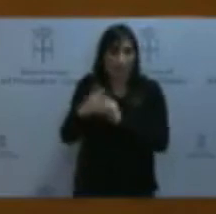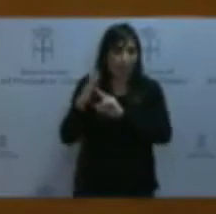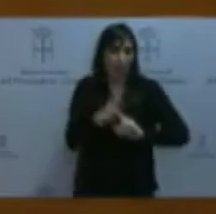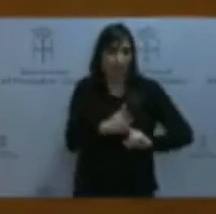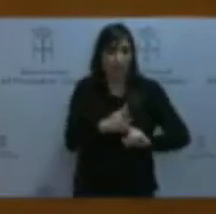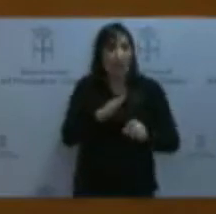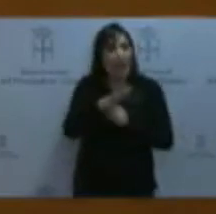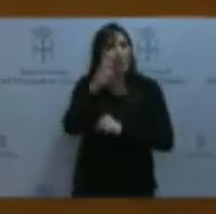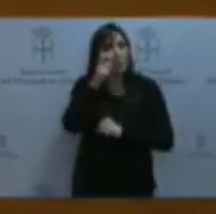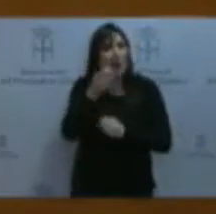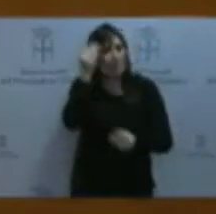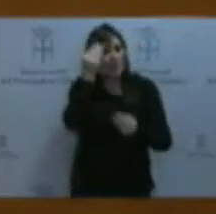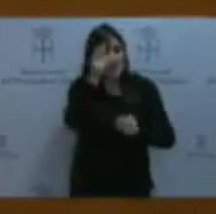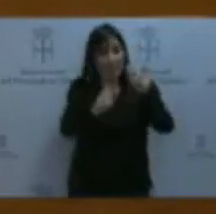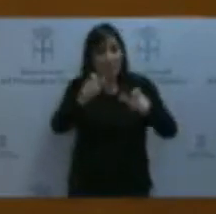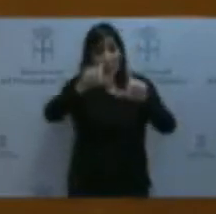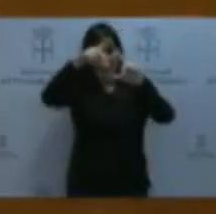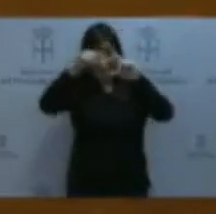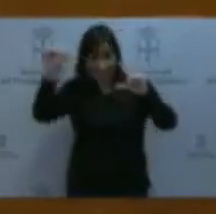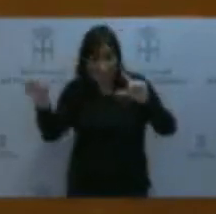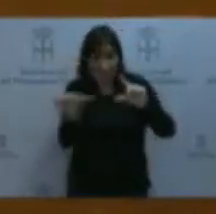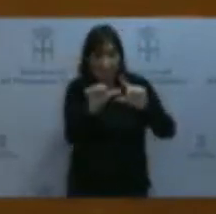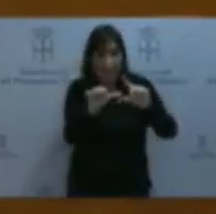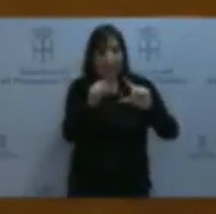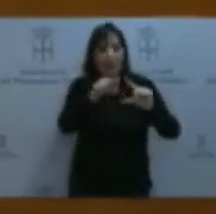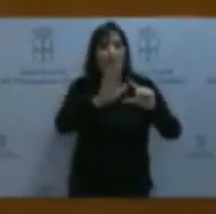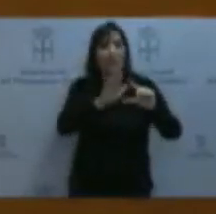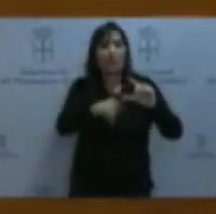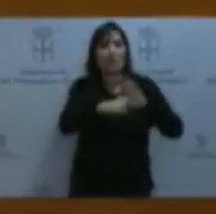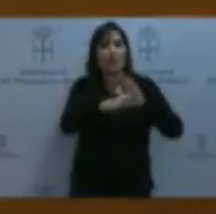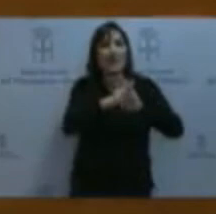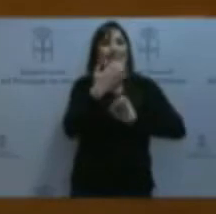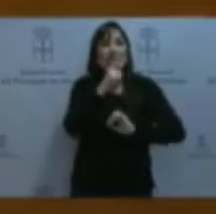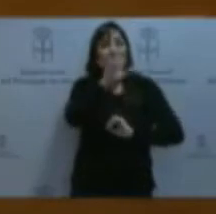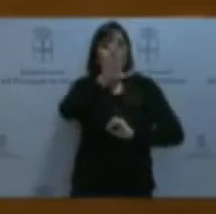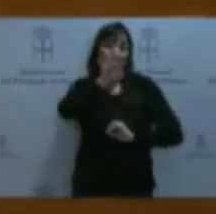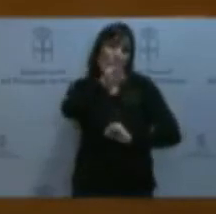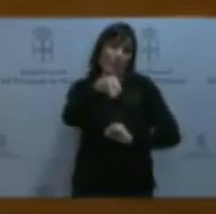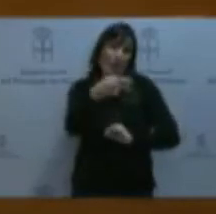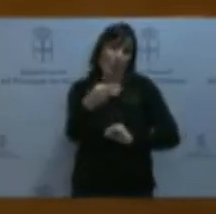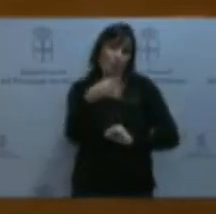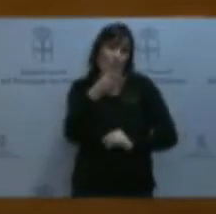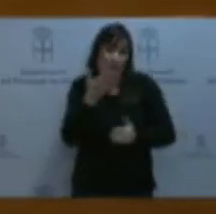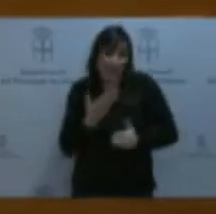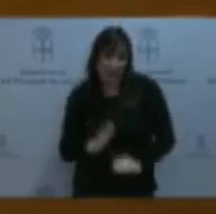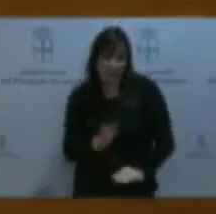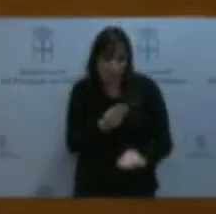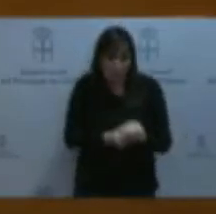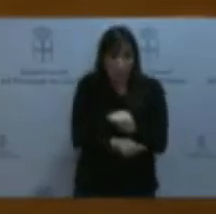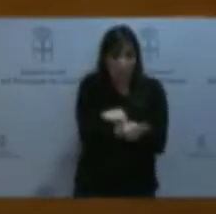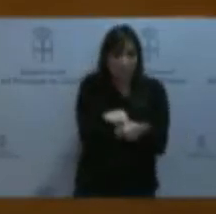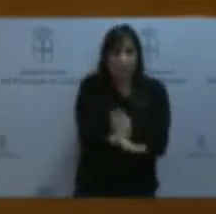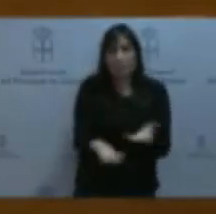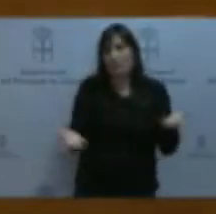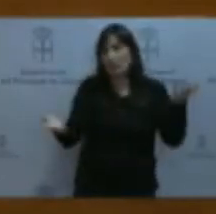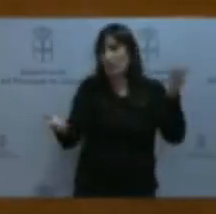asturiano se mantiene en el territorio con 150 euros por un hijo o hija nacida? Todas las semanas, además, traemos a